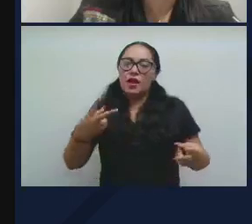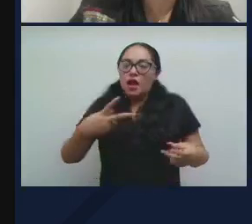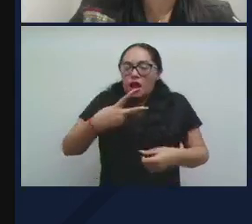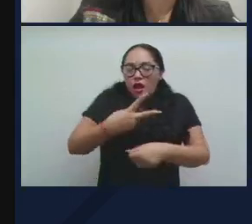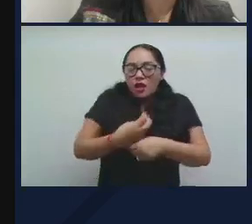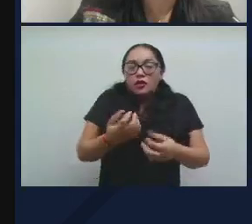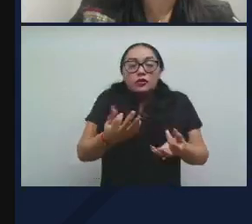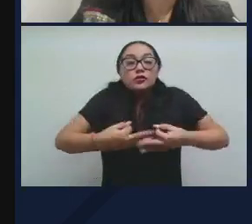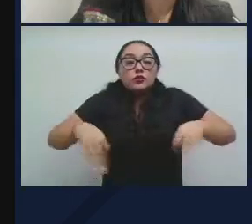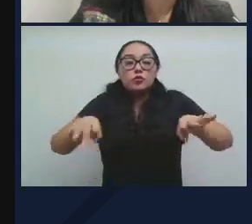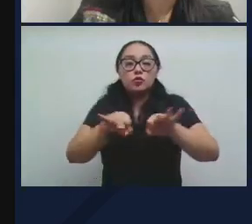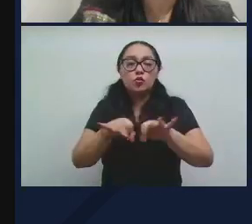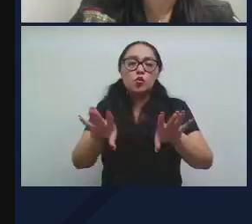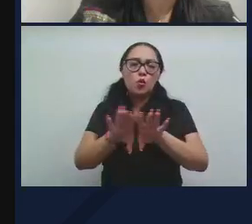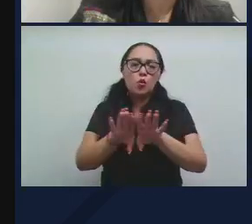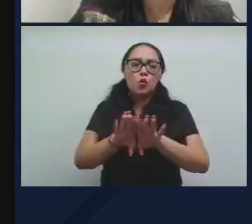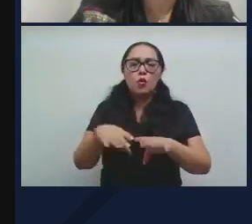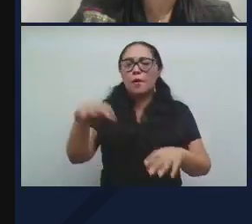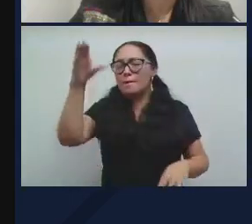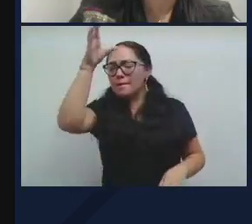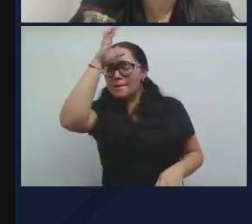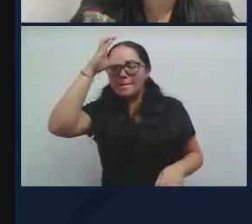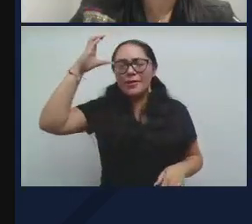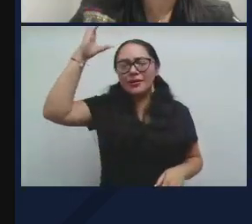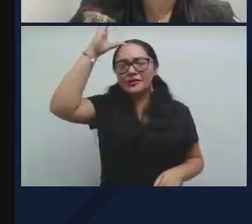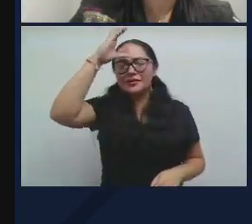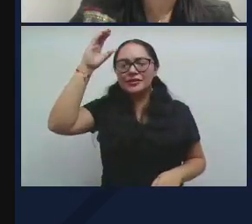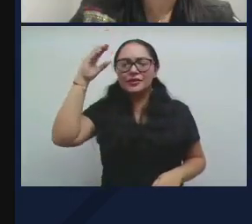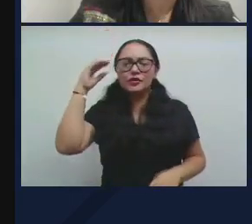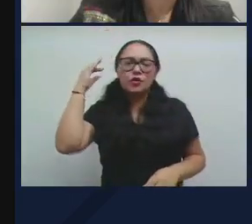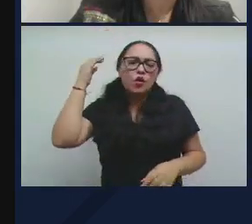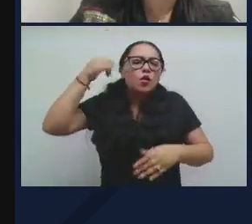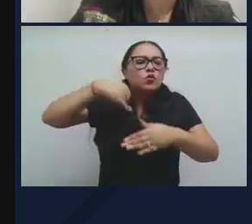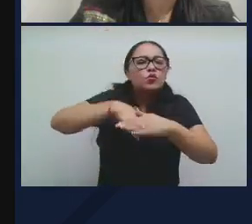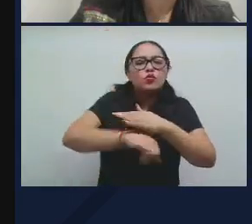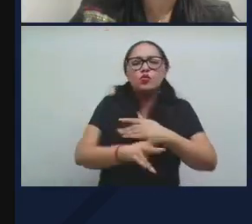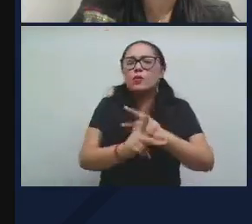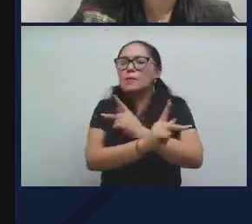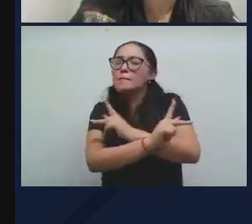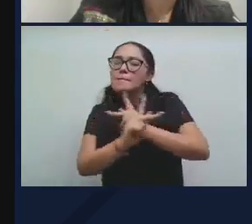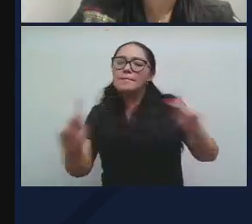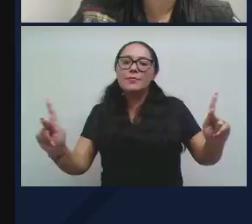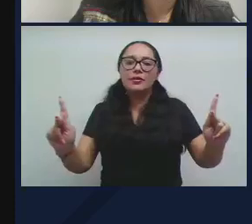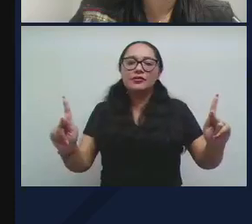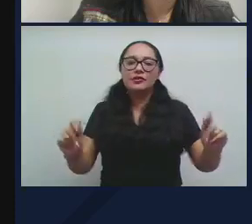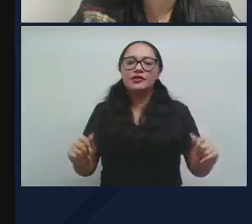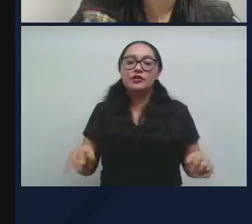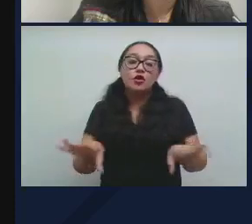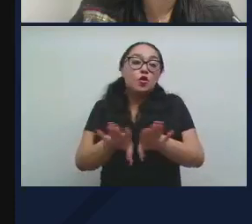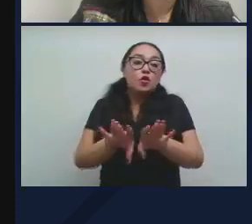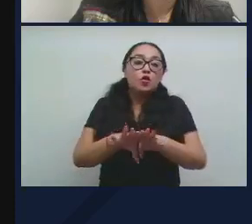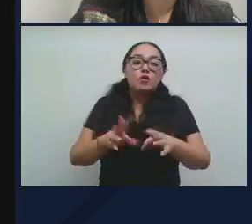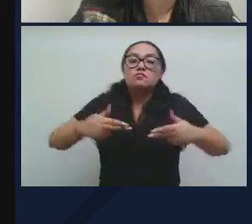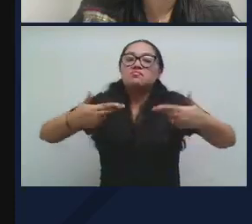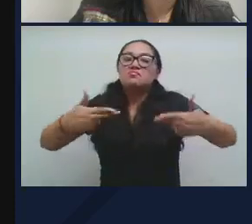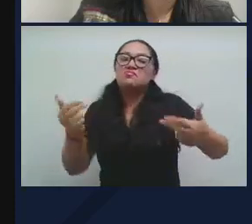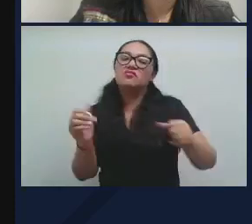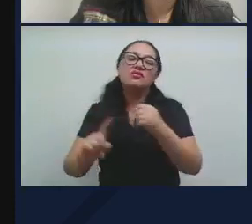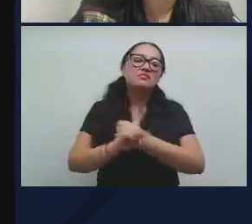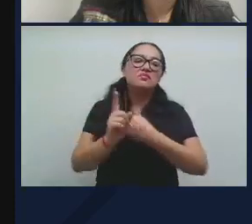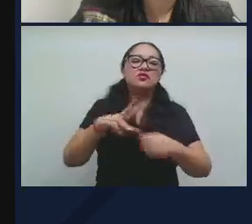en todos los ciudadanos que no dejemos problemas como cuando iniciamos esta